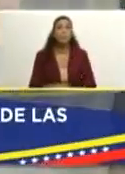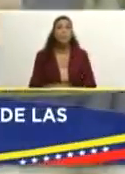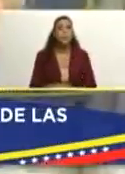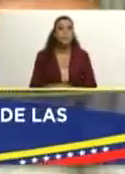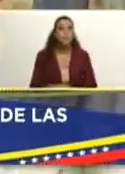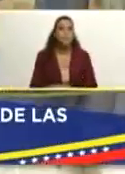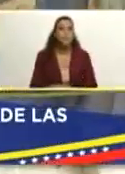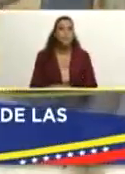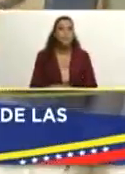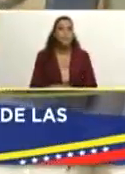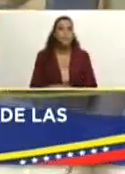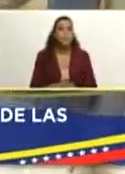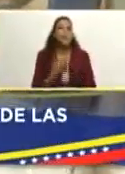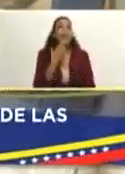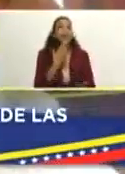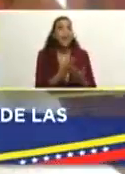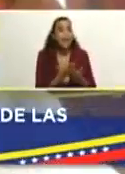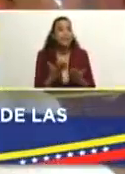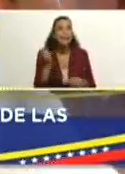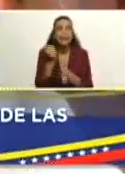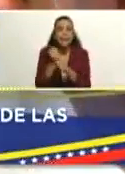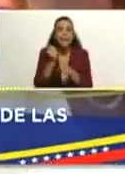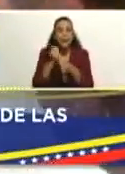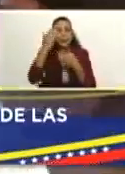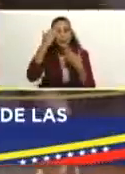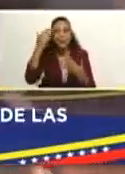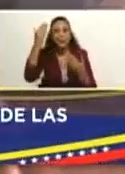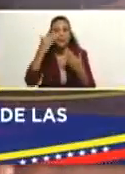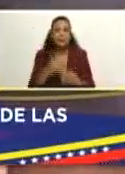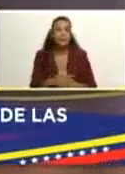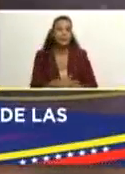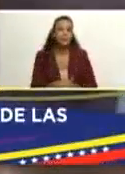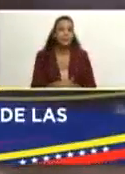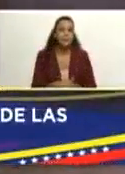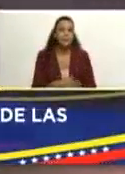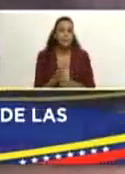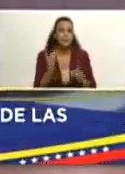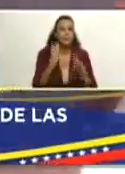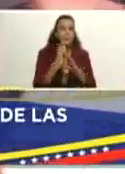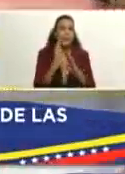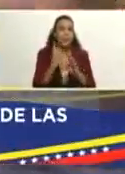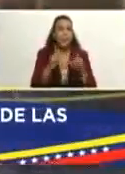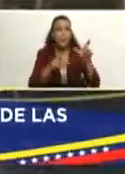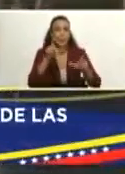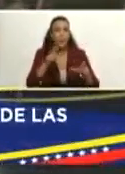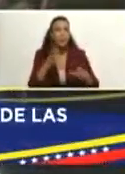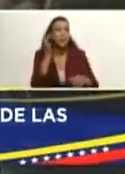Bueno, para adelante, mija. Gracias por todo el trabajo que están haciendo. Muchas gracias.